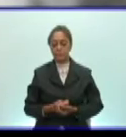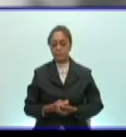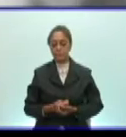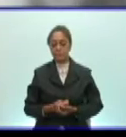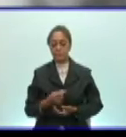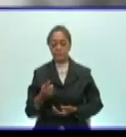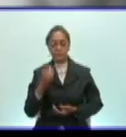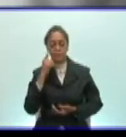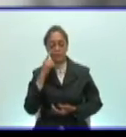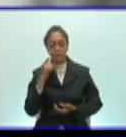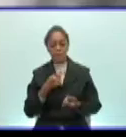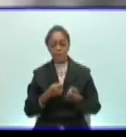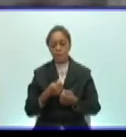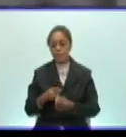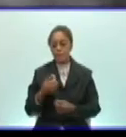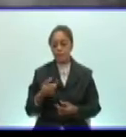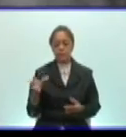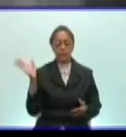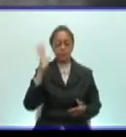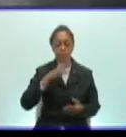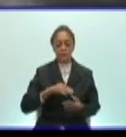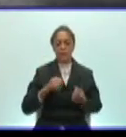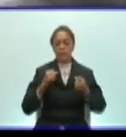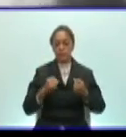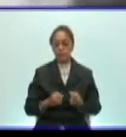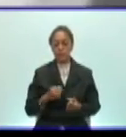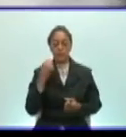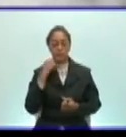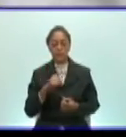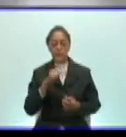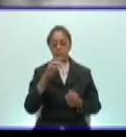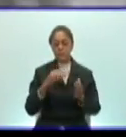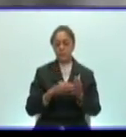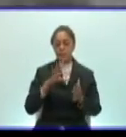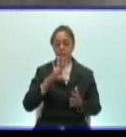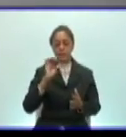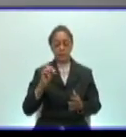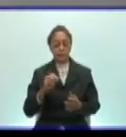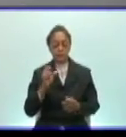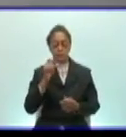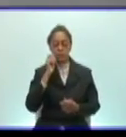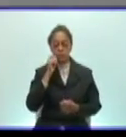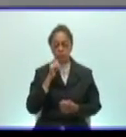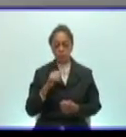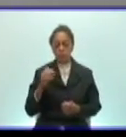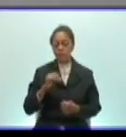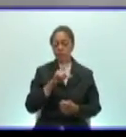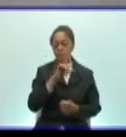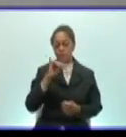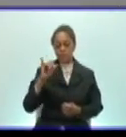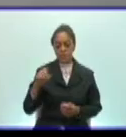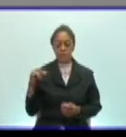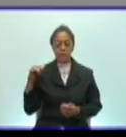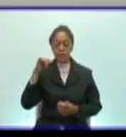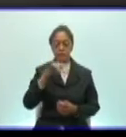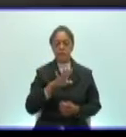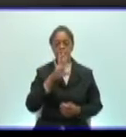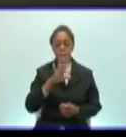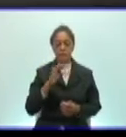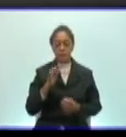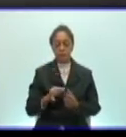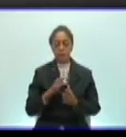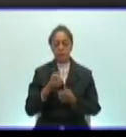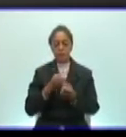La brigada de asalto trae, entre otras fuerzas, más de 1.500 hombres, 16 aviones de combate, 5 tanques de